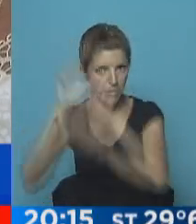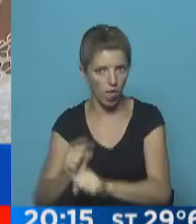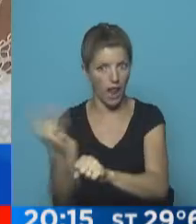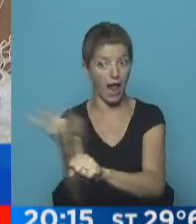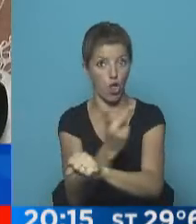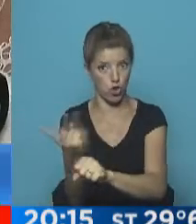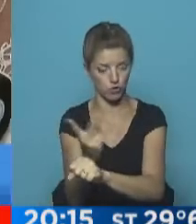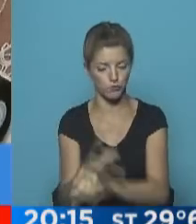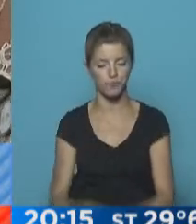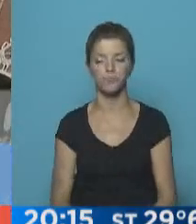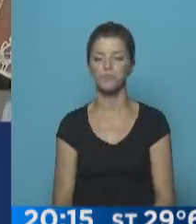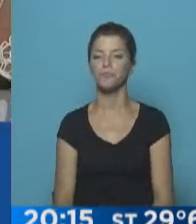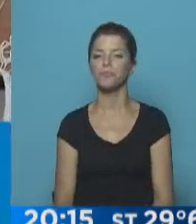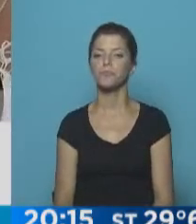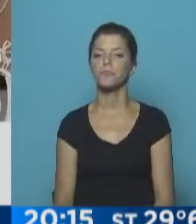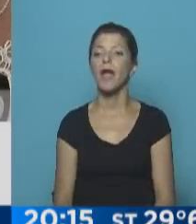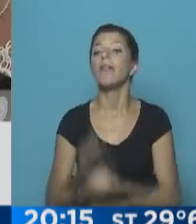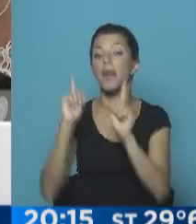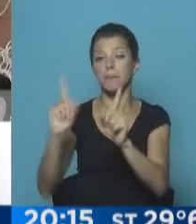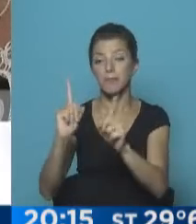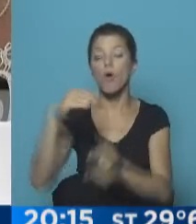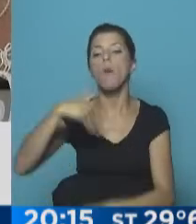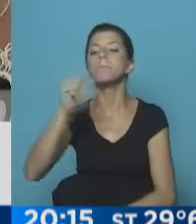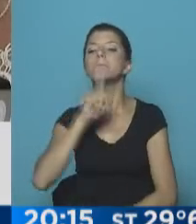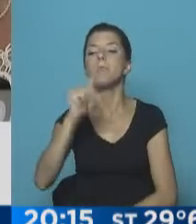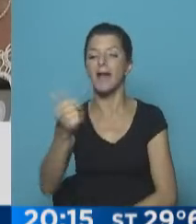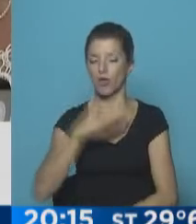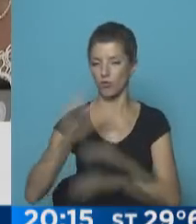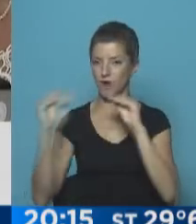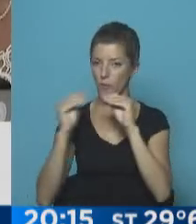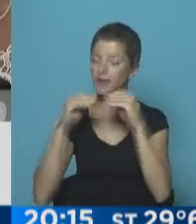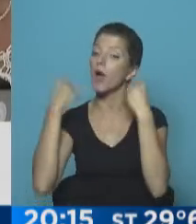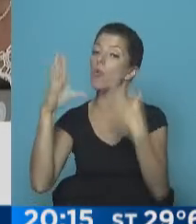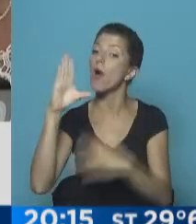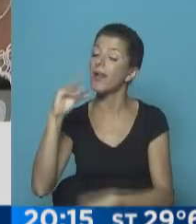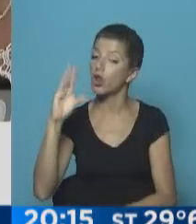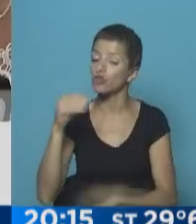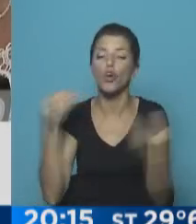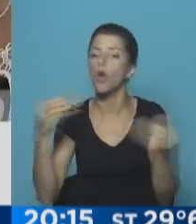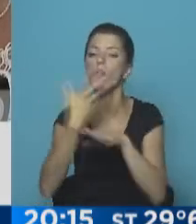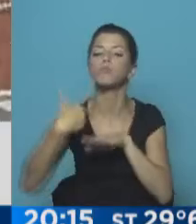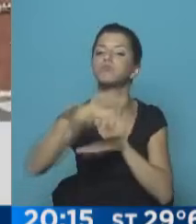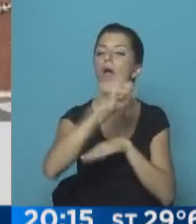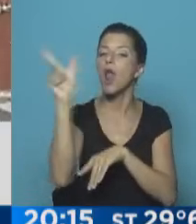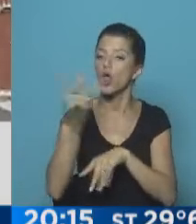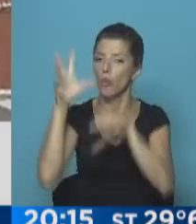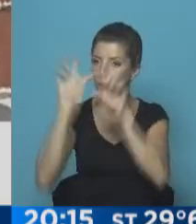dos prófugos. Y desde el comienzo está trabajando en la provincia Marta Perín. Marta, ¿qué tal? Muy buenas noches. ¿Cómo fue ese traslado?